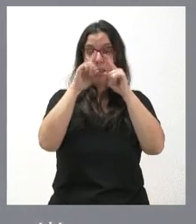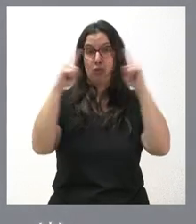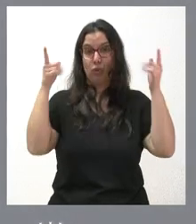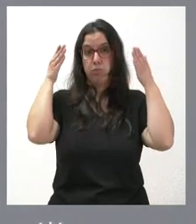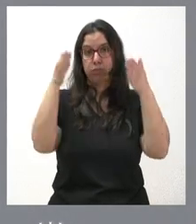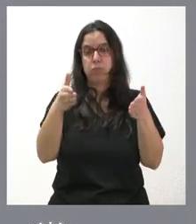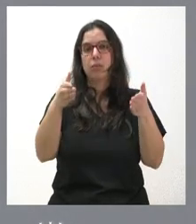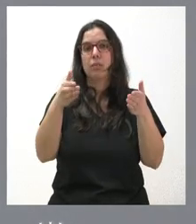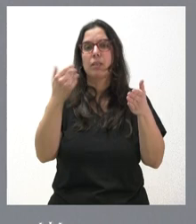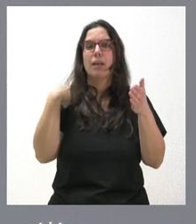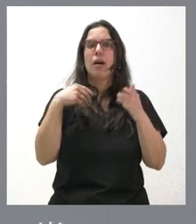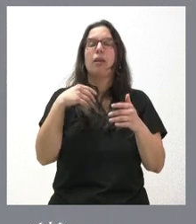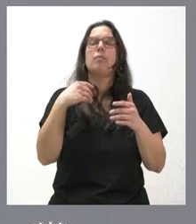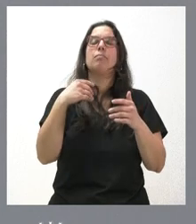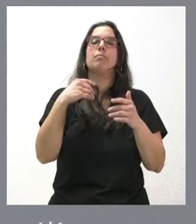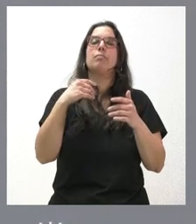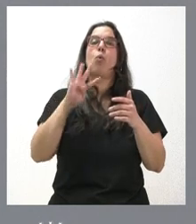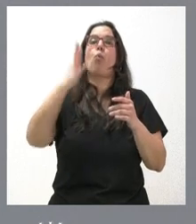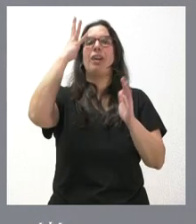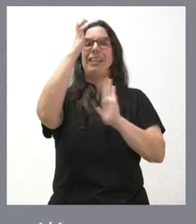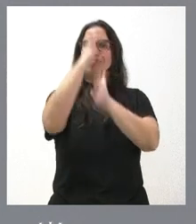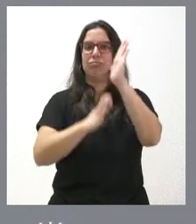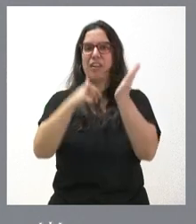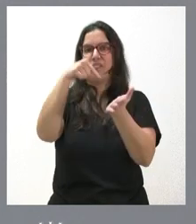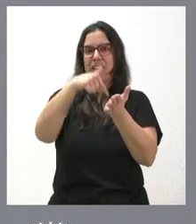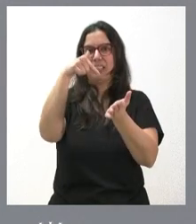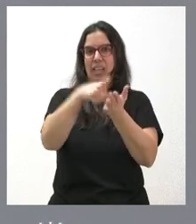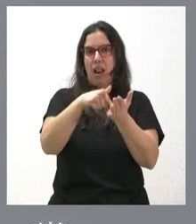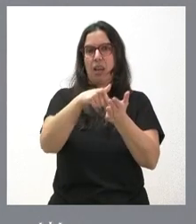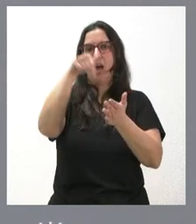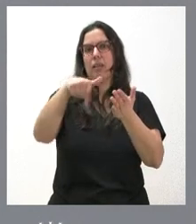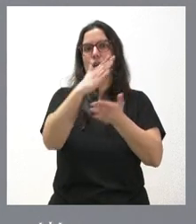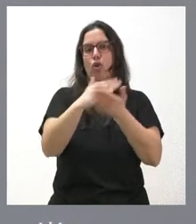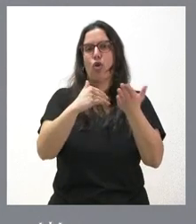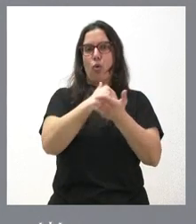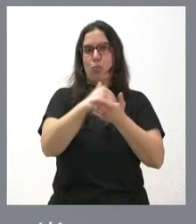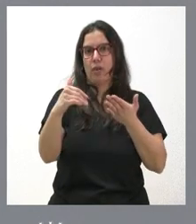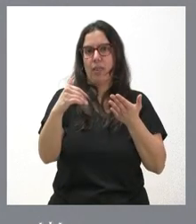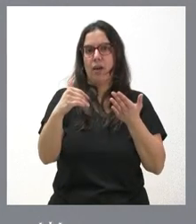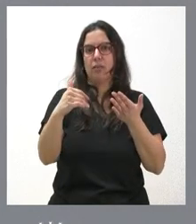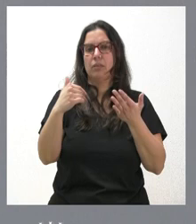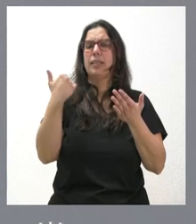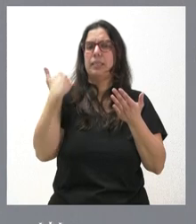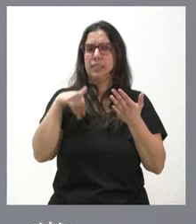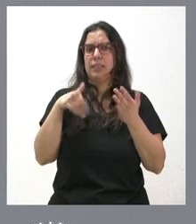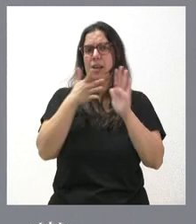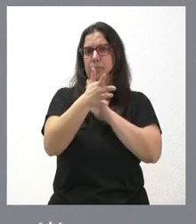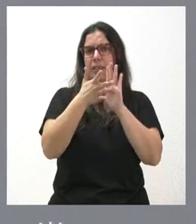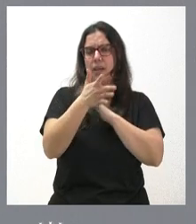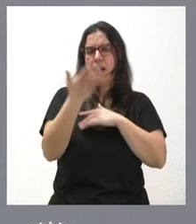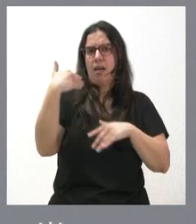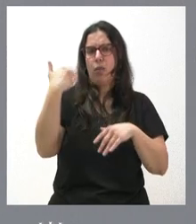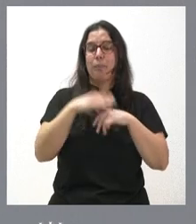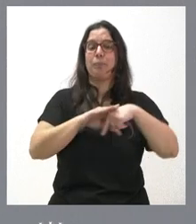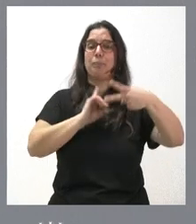cuarta rebaja fiscal de los últimos 2 años en nuestra comunidad Autónoma en los términos que ya les hemos iniciado en